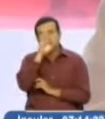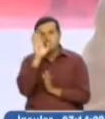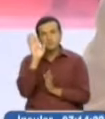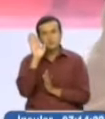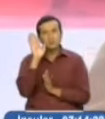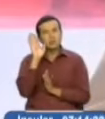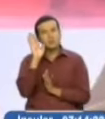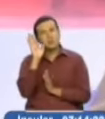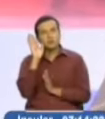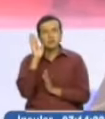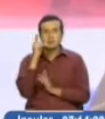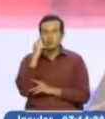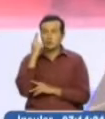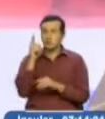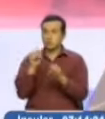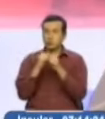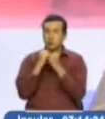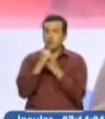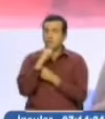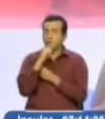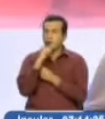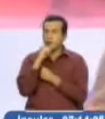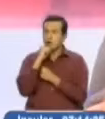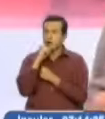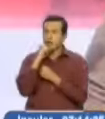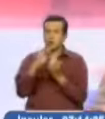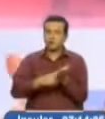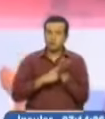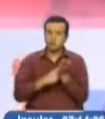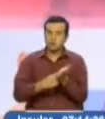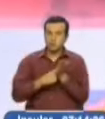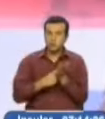hay momentos en que como sociedad no hemos estado a la altura de los debates